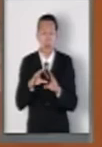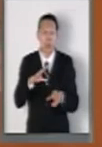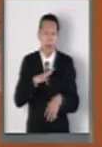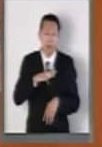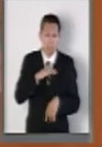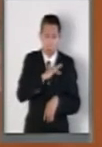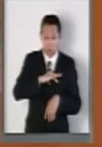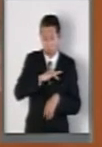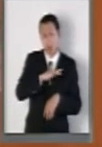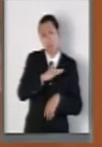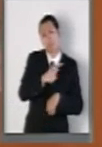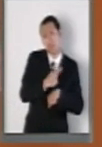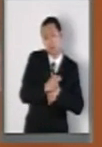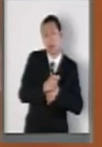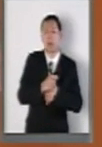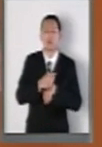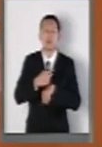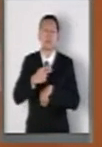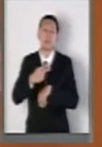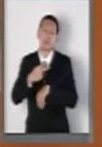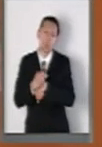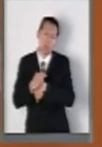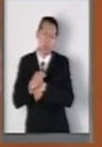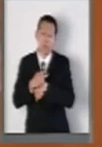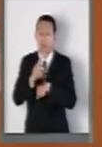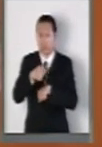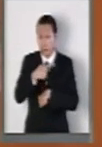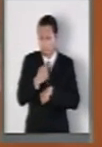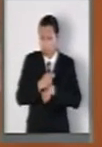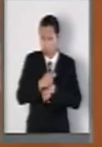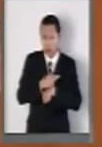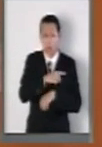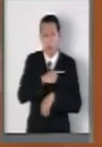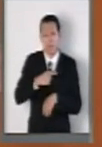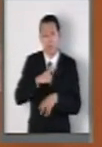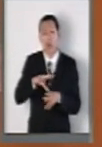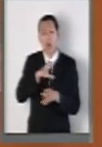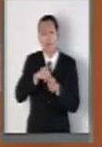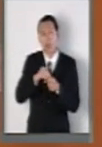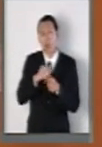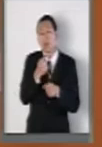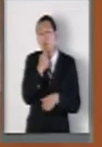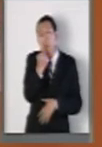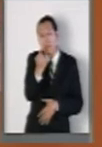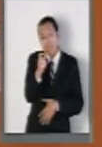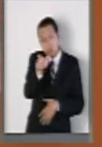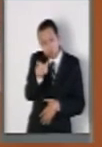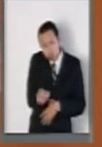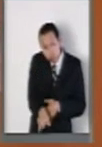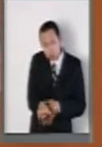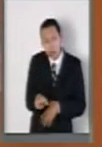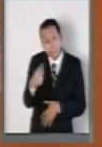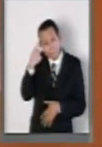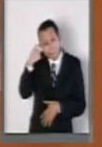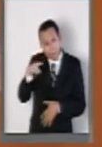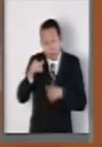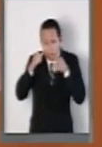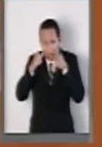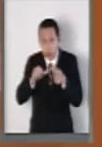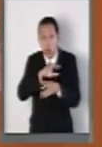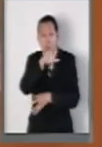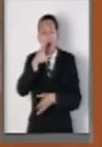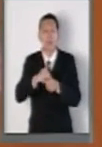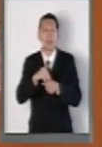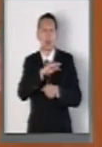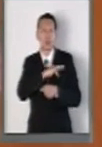secundarios. Los primarios deben observarse en todo niño, pues son necesarios para el pleno y